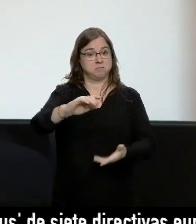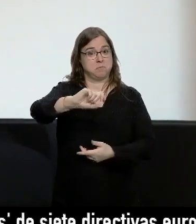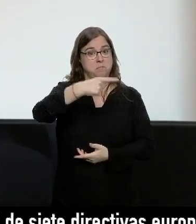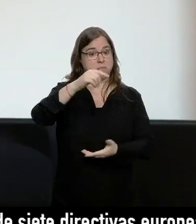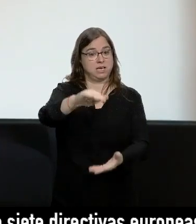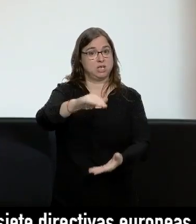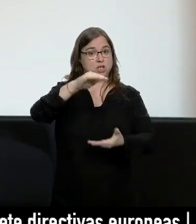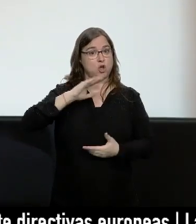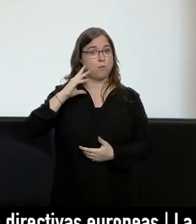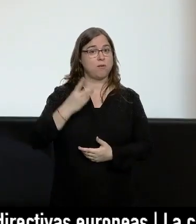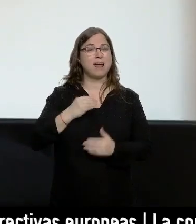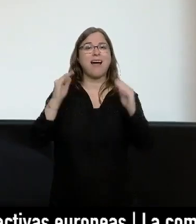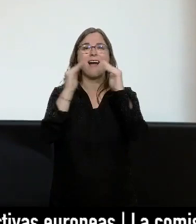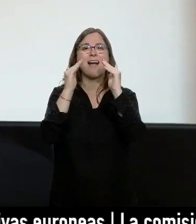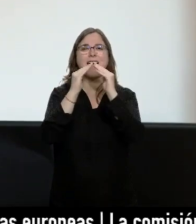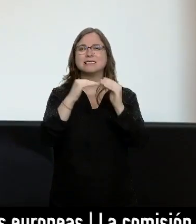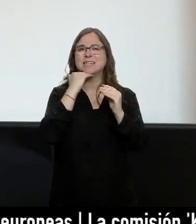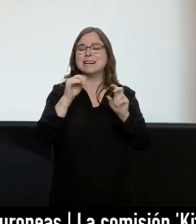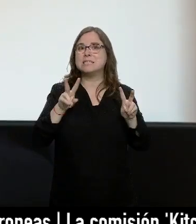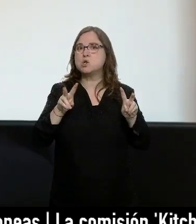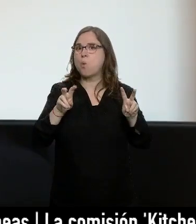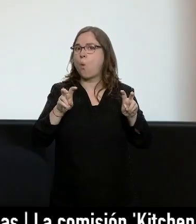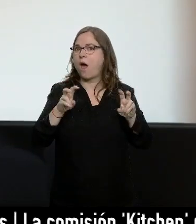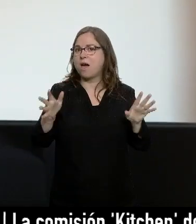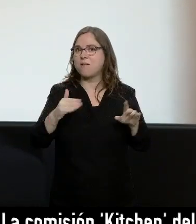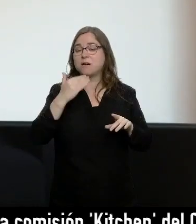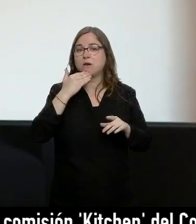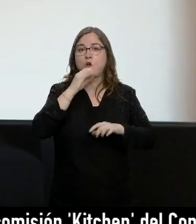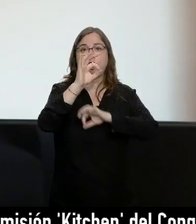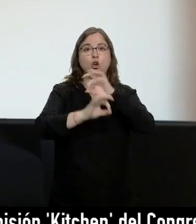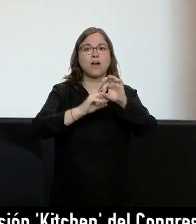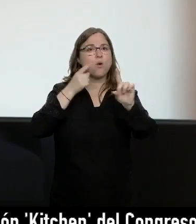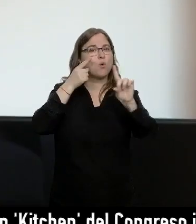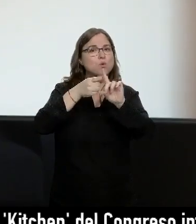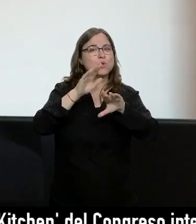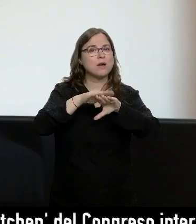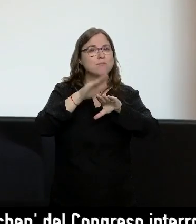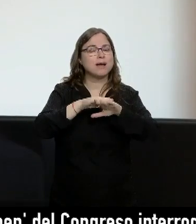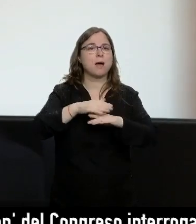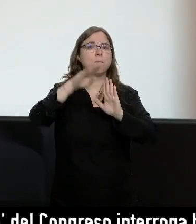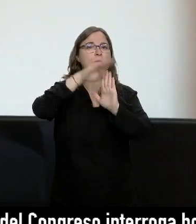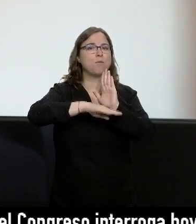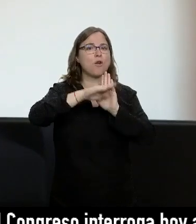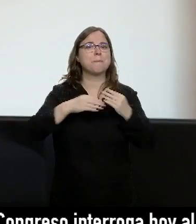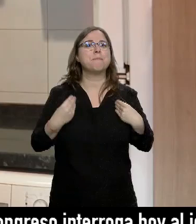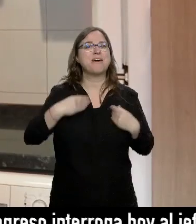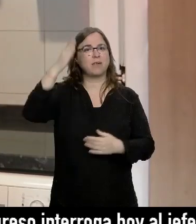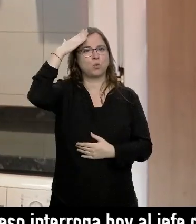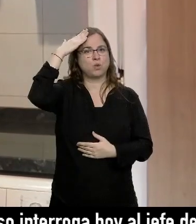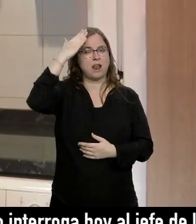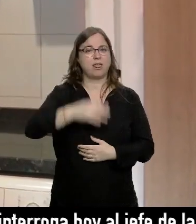a Ponferrada es una casa casi completamente nueva y la organización la va a destinar dentro de su programa de vivienda